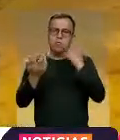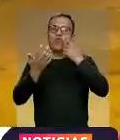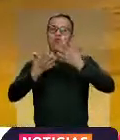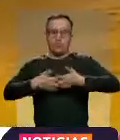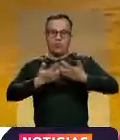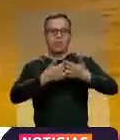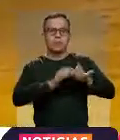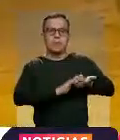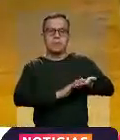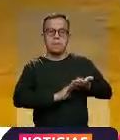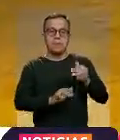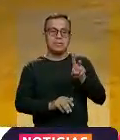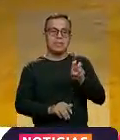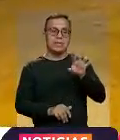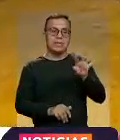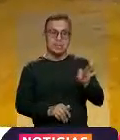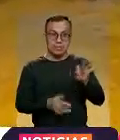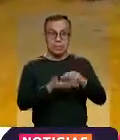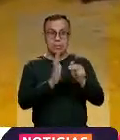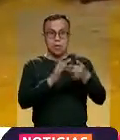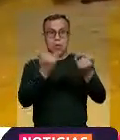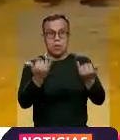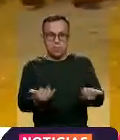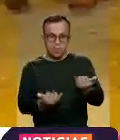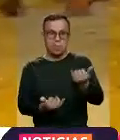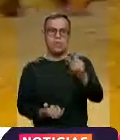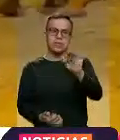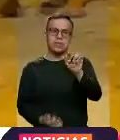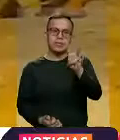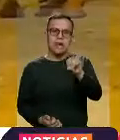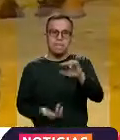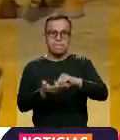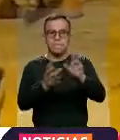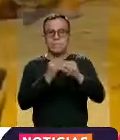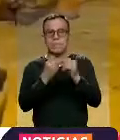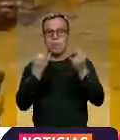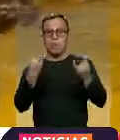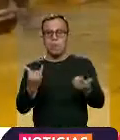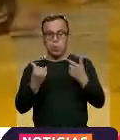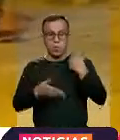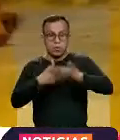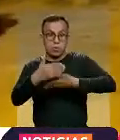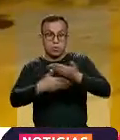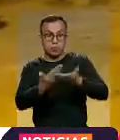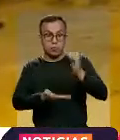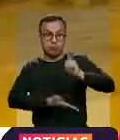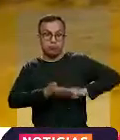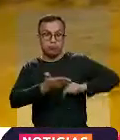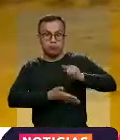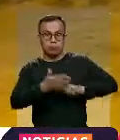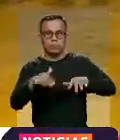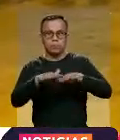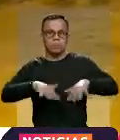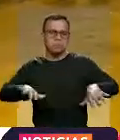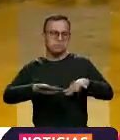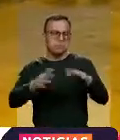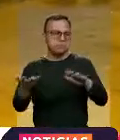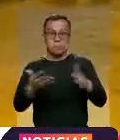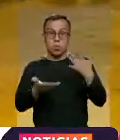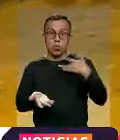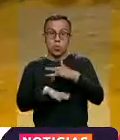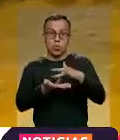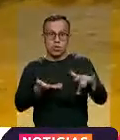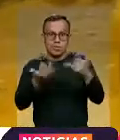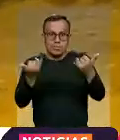Ya ejecutamos labores en la 63, ejecutamos ya en la avenida del TAM y dentro de nuestro contrato tenemos un estipulado para emergencias.